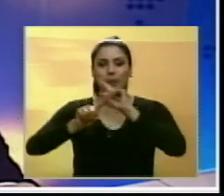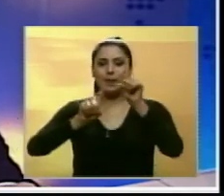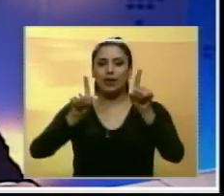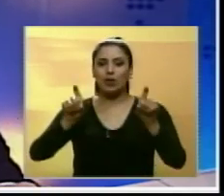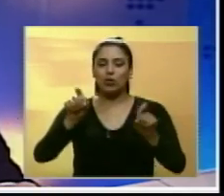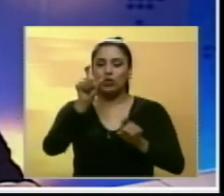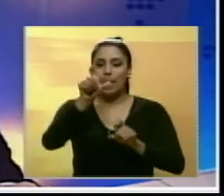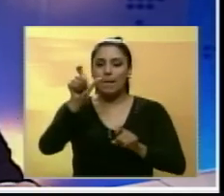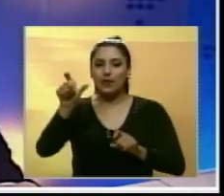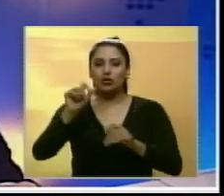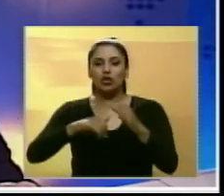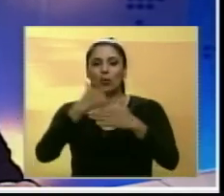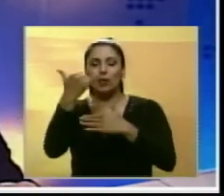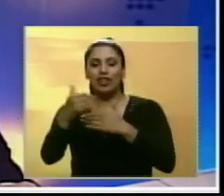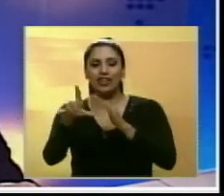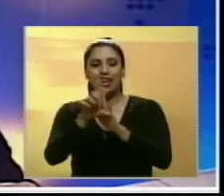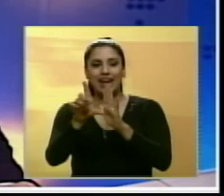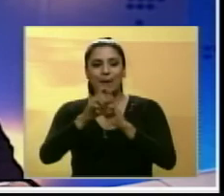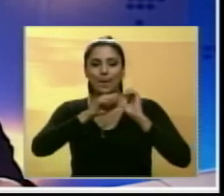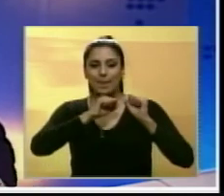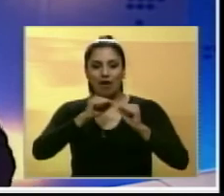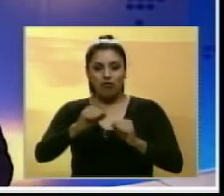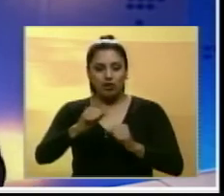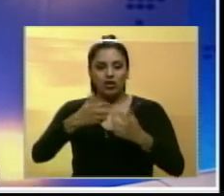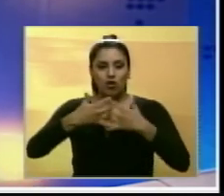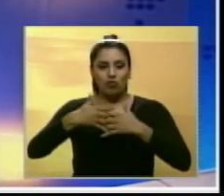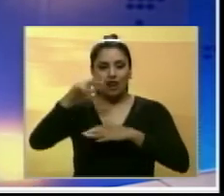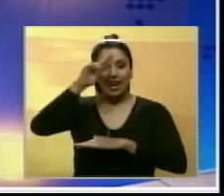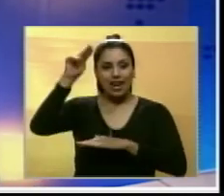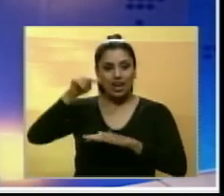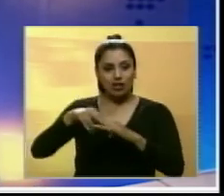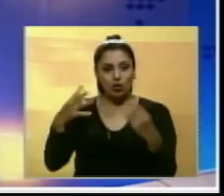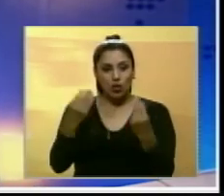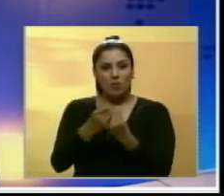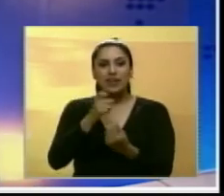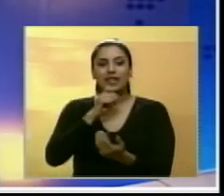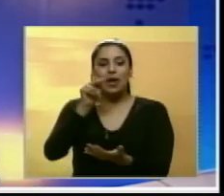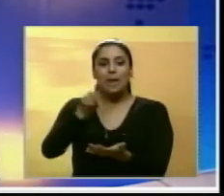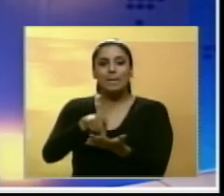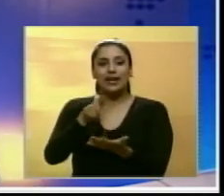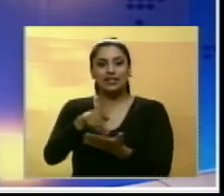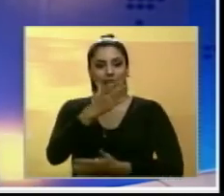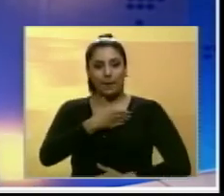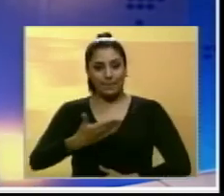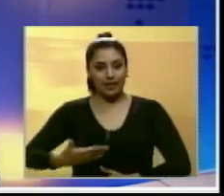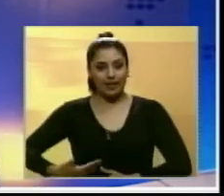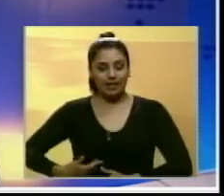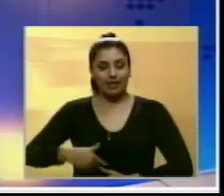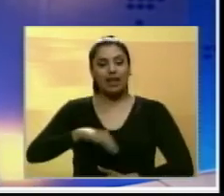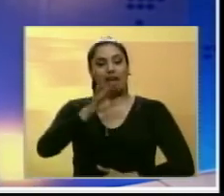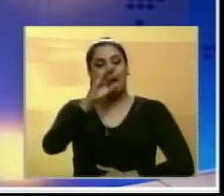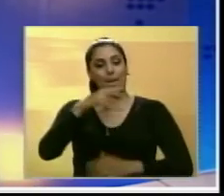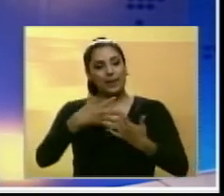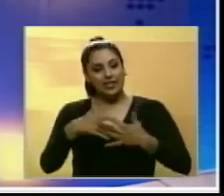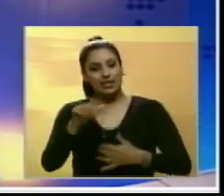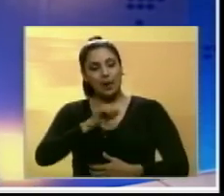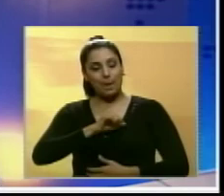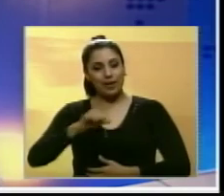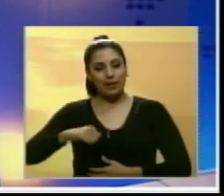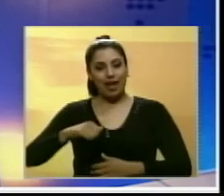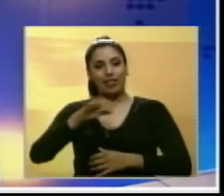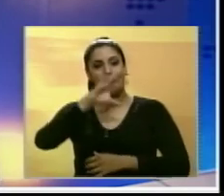pública del proyecto de ley para la activación y fortalecimiento de la producción nacional con la participación de los presidentes de Fedecámaras,